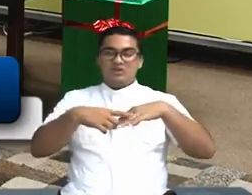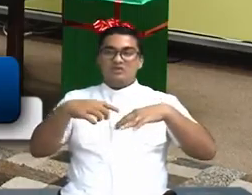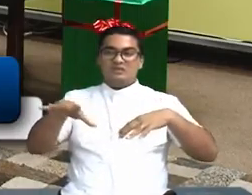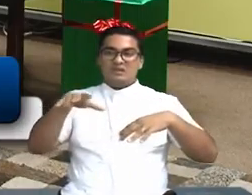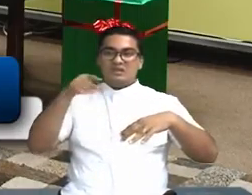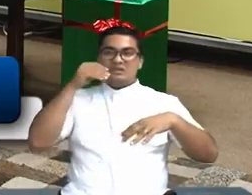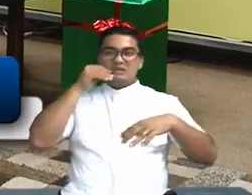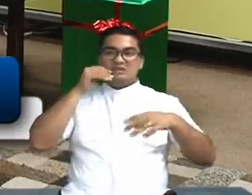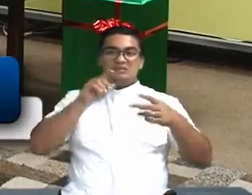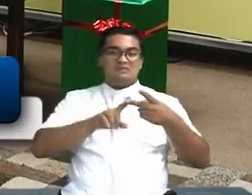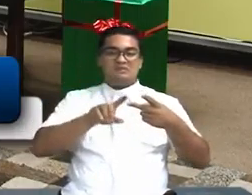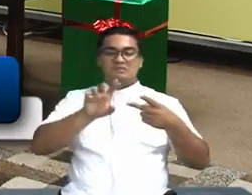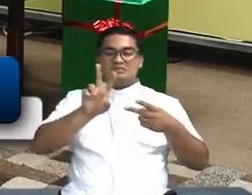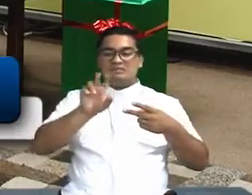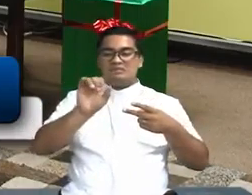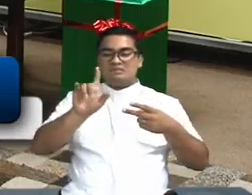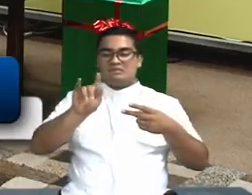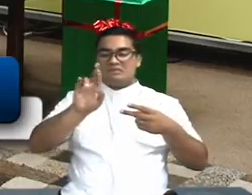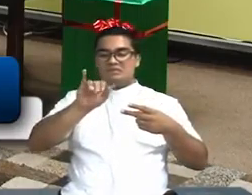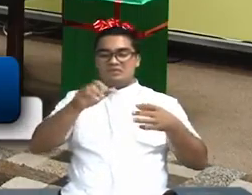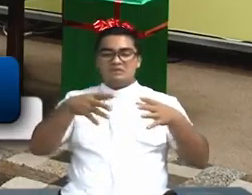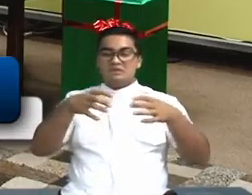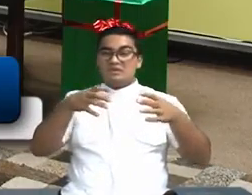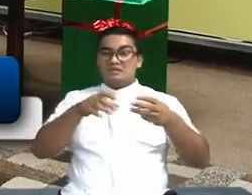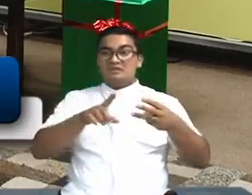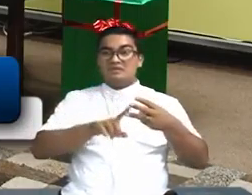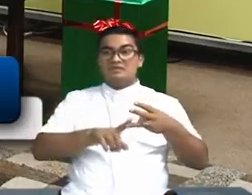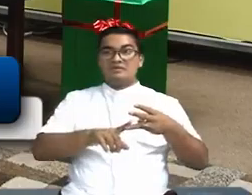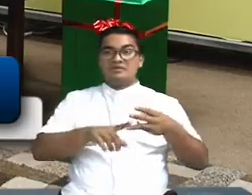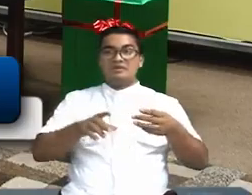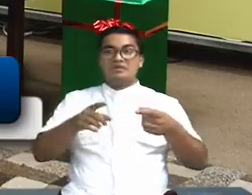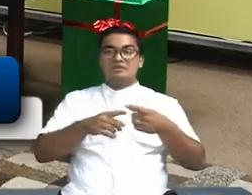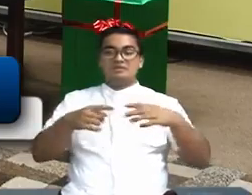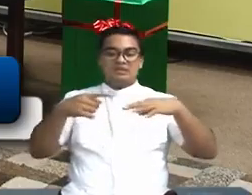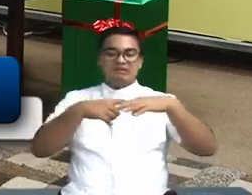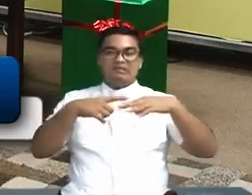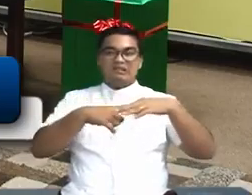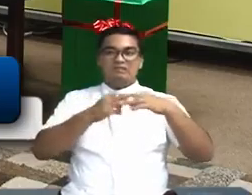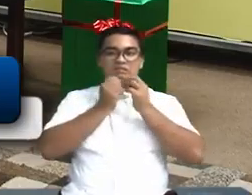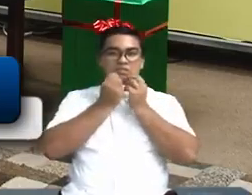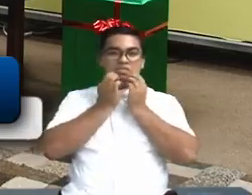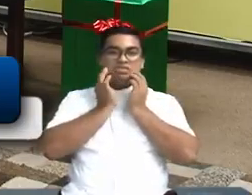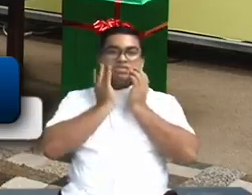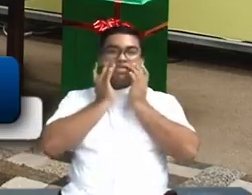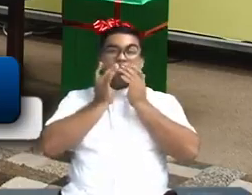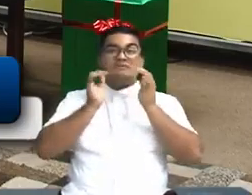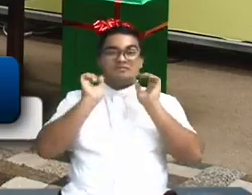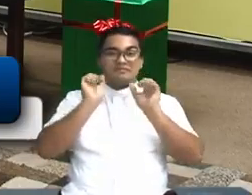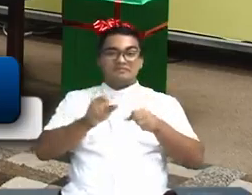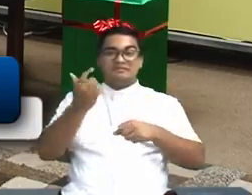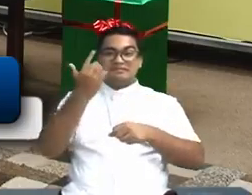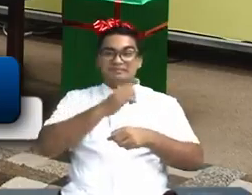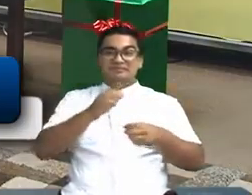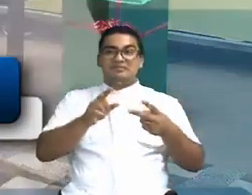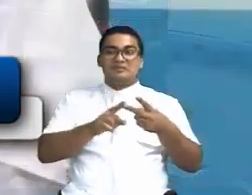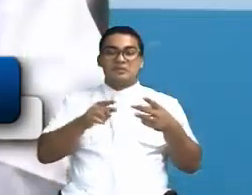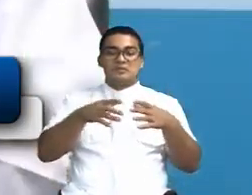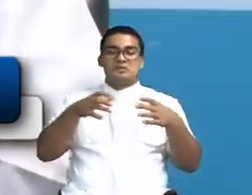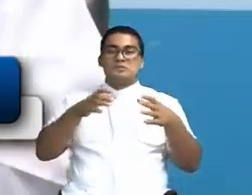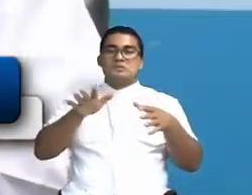bacteria o por virus. Es decir, el hongo es un poco más agresivo, la bacteria también es un poco más agresiva.